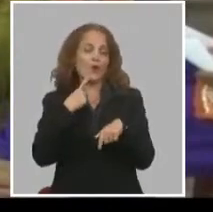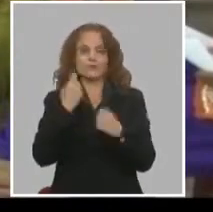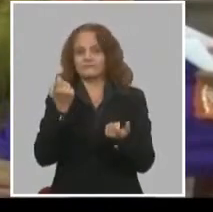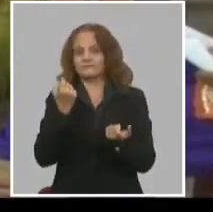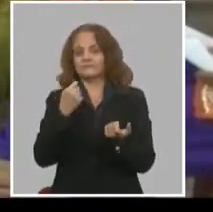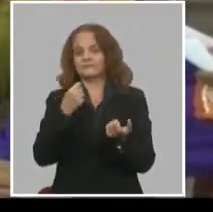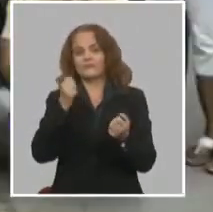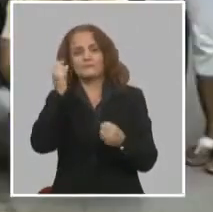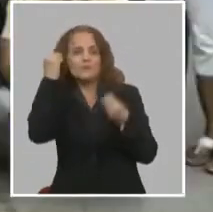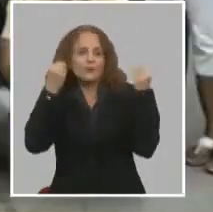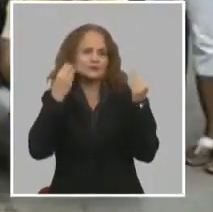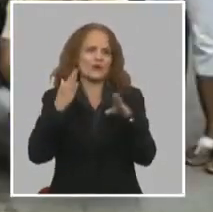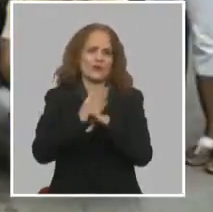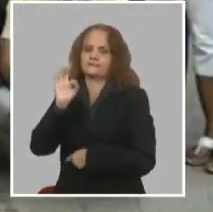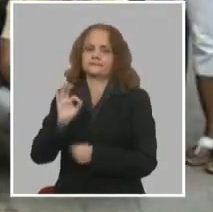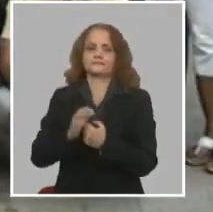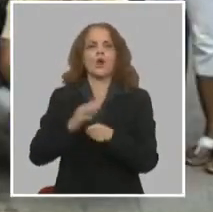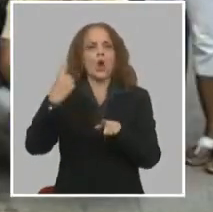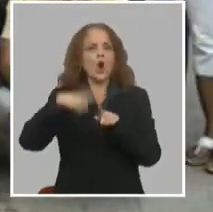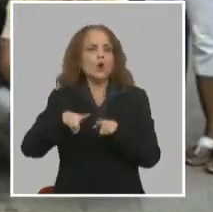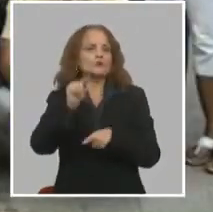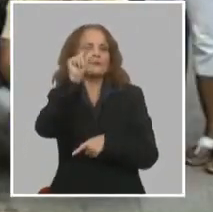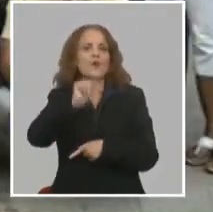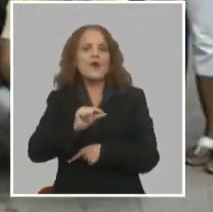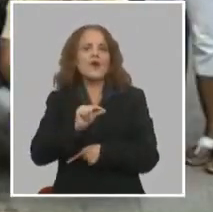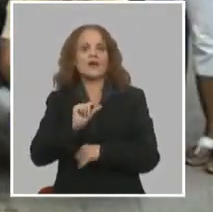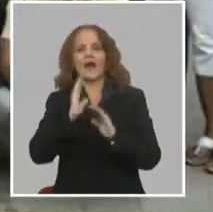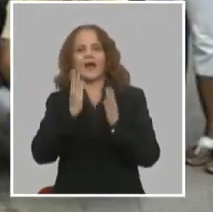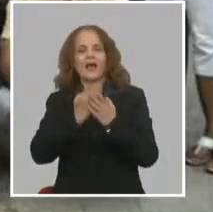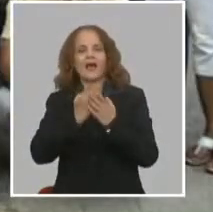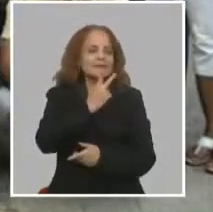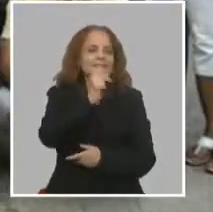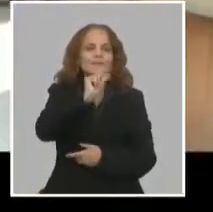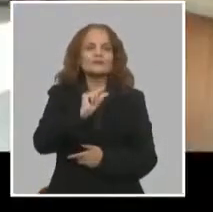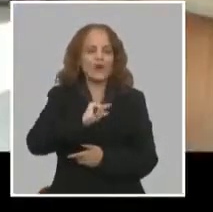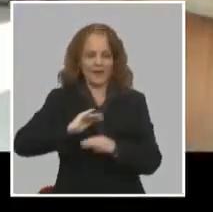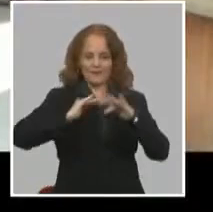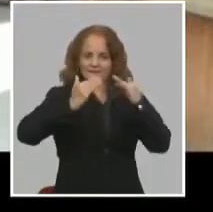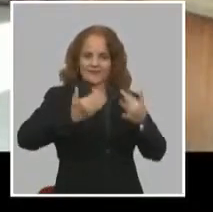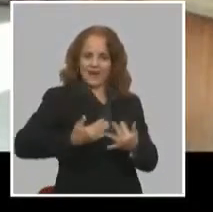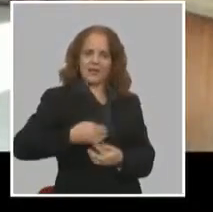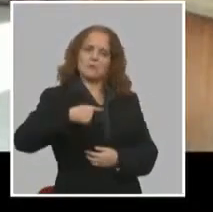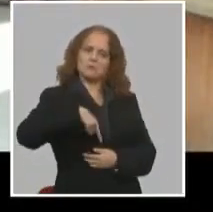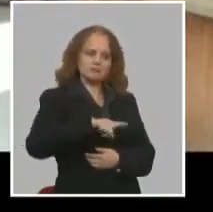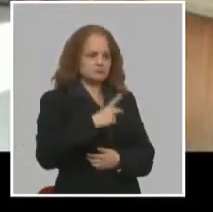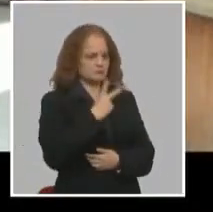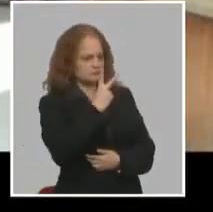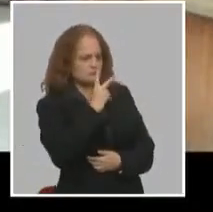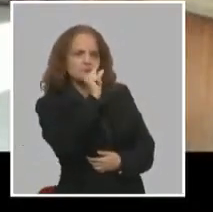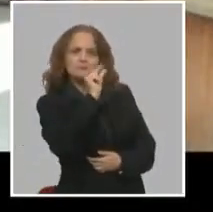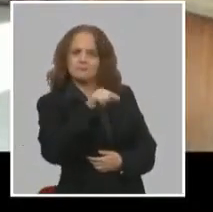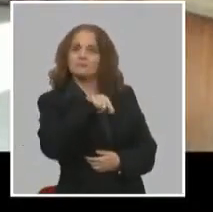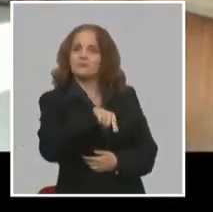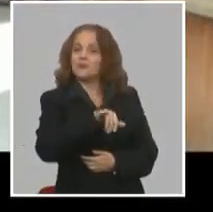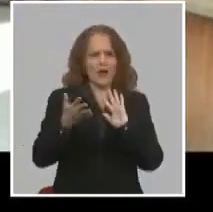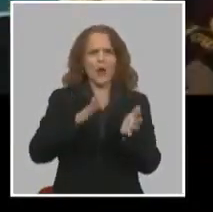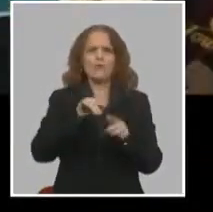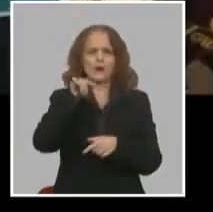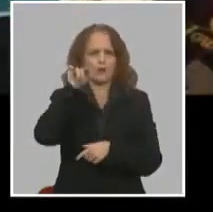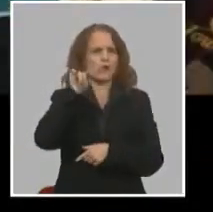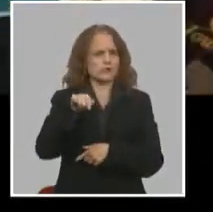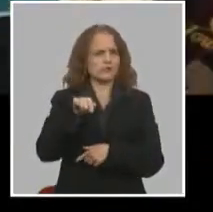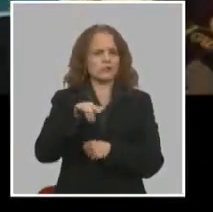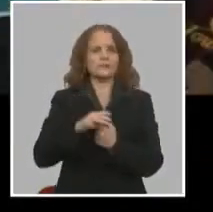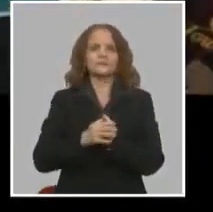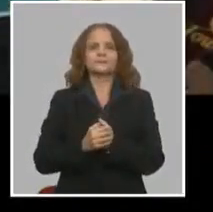en Nepal, que de las 19 consultas que se ofrecieron durante el periodo que estuvimos allí, que fue aproximadamente 2 meses